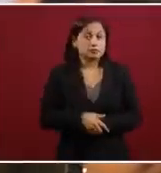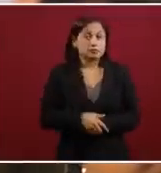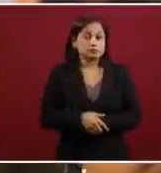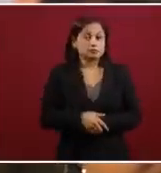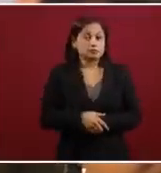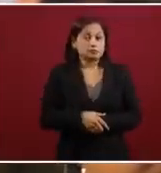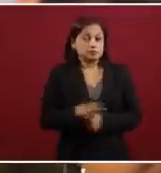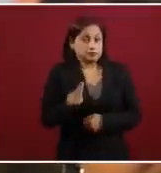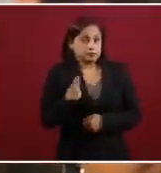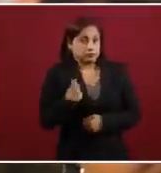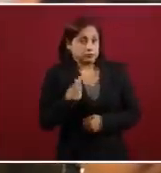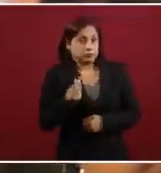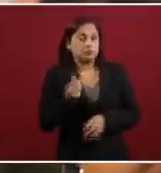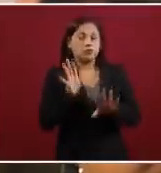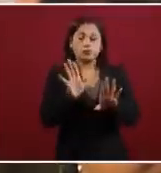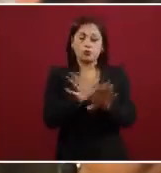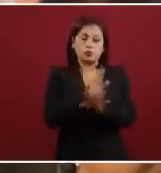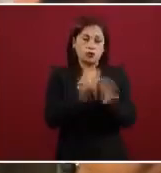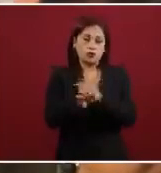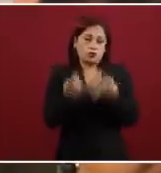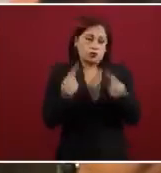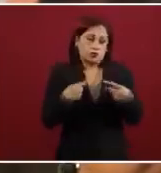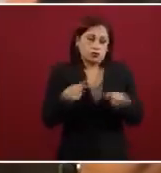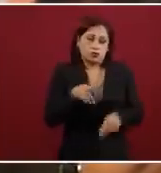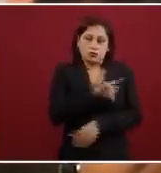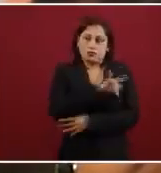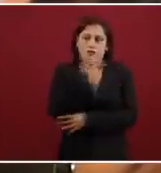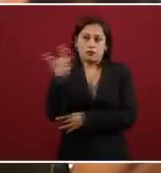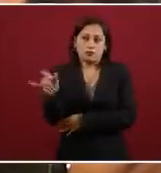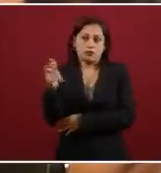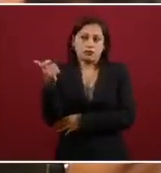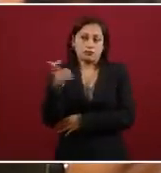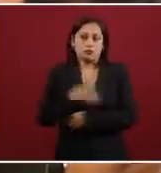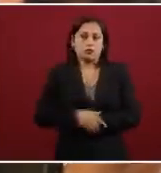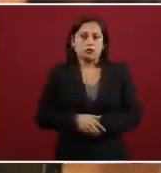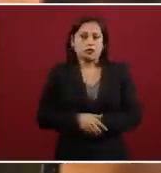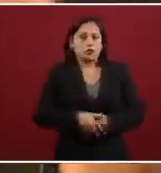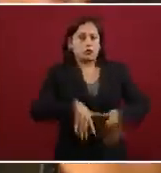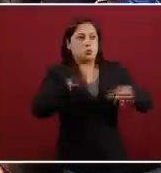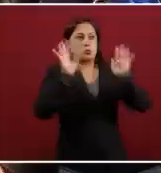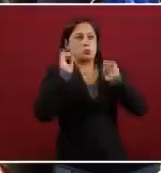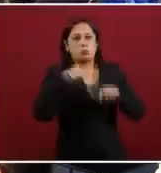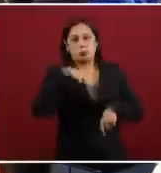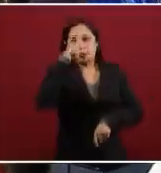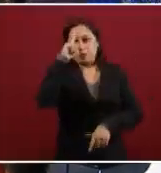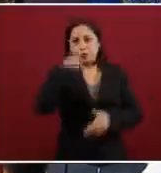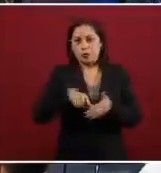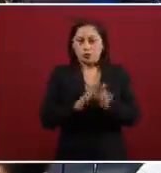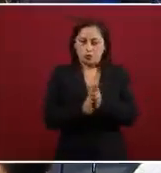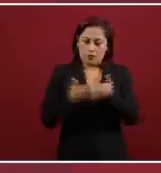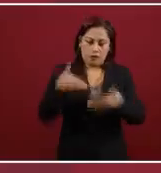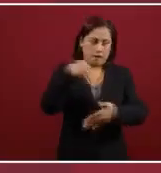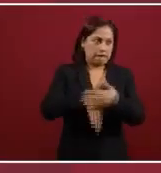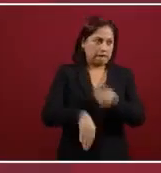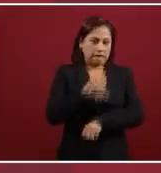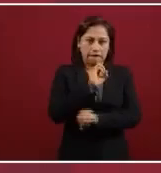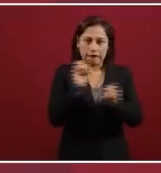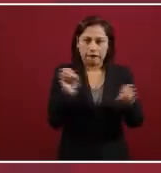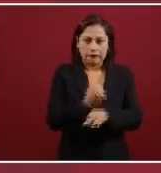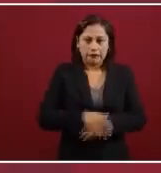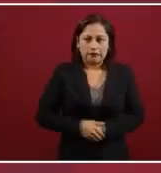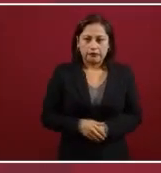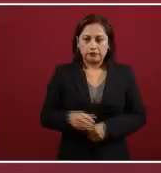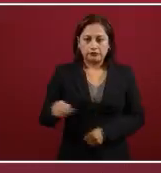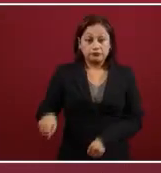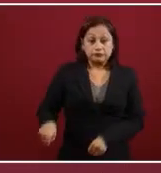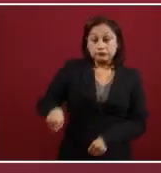Dinero en efectivo. Cuando tú viajas al extranjero… Uy, no creo que traiga ni cartera, mano. No sé, ¿no trae maleta, no trae nada?